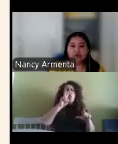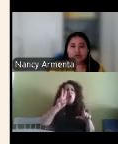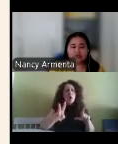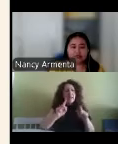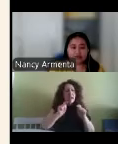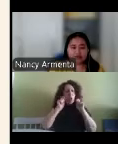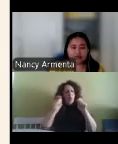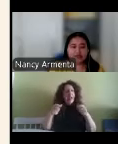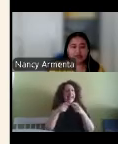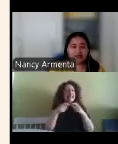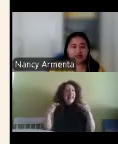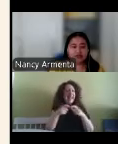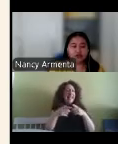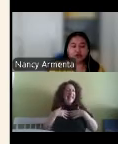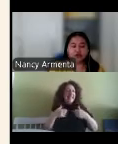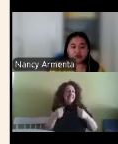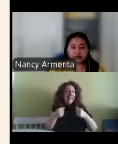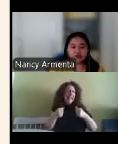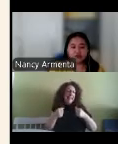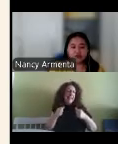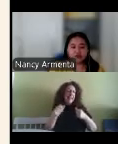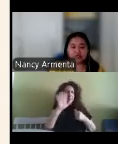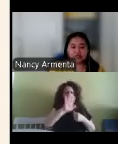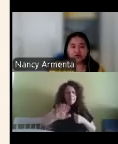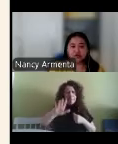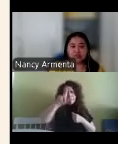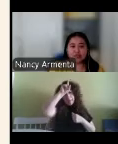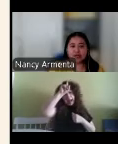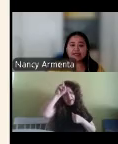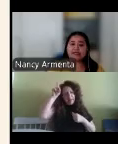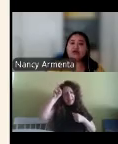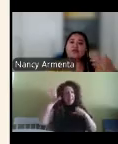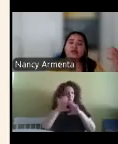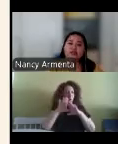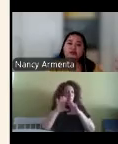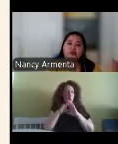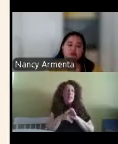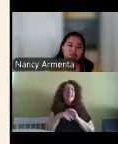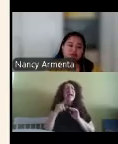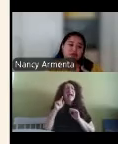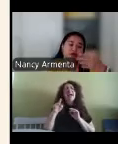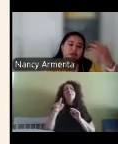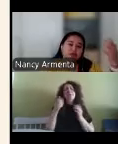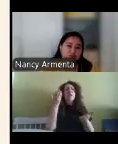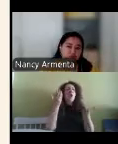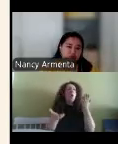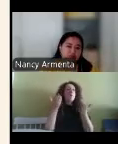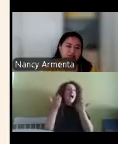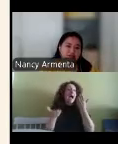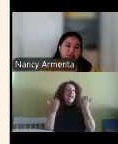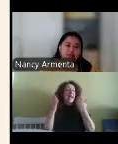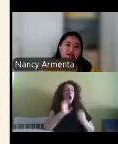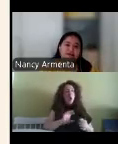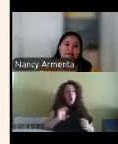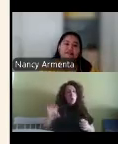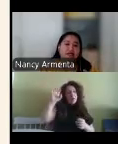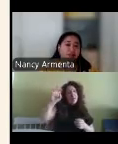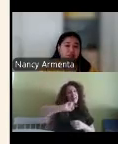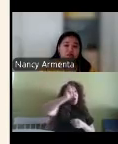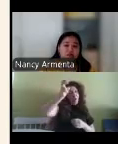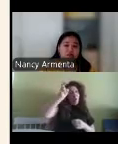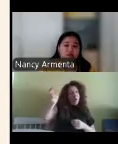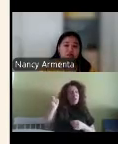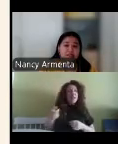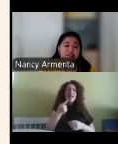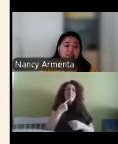la Comunidad de Madrid. De hecho, cuando hablábamos con ella, nos comenta, ella hacía el comparativo, ¿no? Respecto a otras comunidades, que decía que el